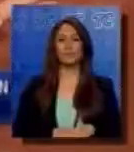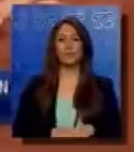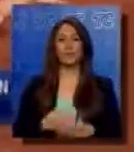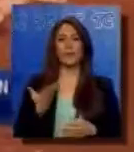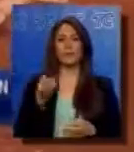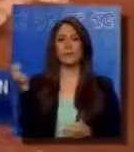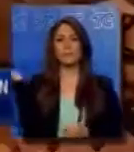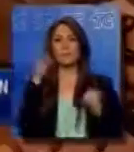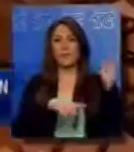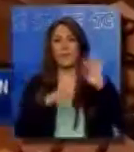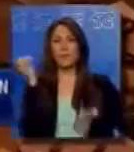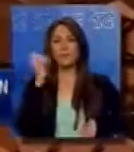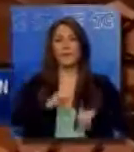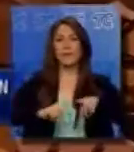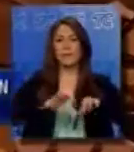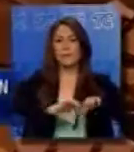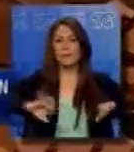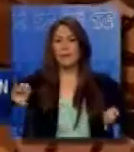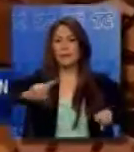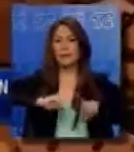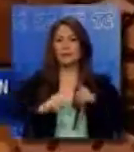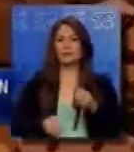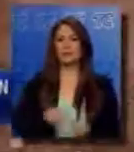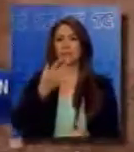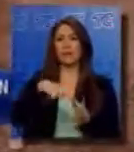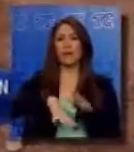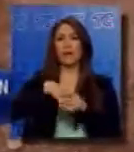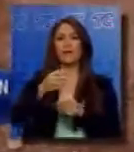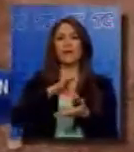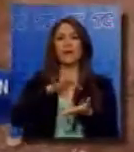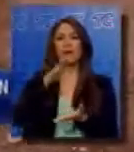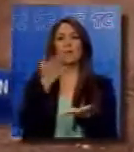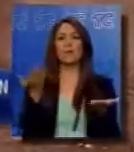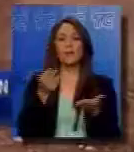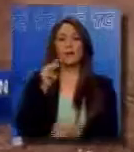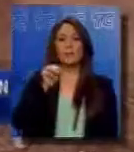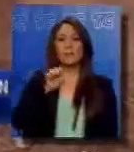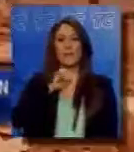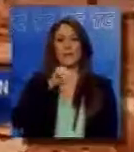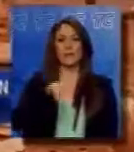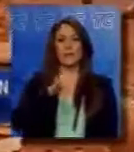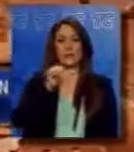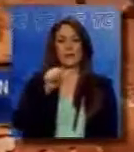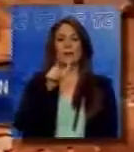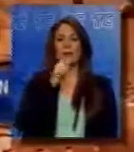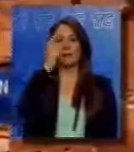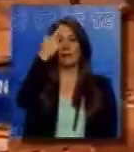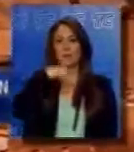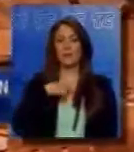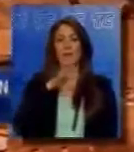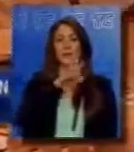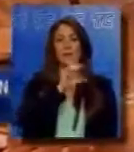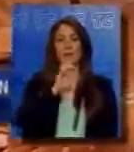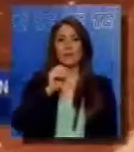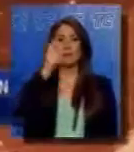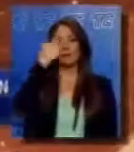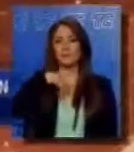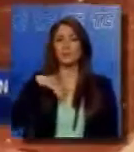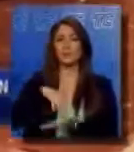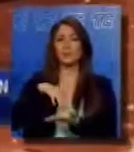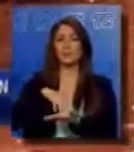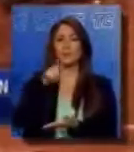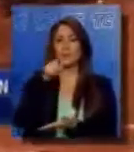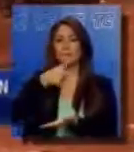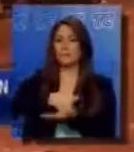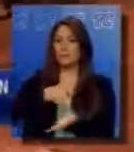Piedras, adoquines, restos de hogueras y palos quedaron en los exteriores del Colegio Mejía. Tras las manifestaciones protagonizadas por alrededor de 500 presuntos estudiantes